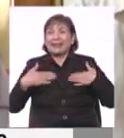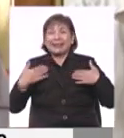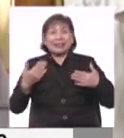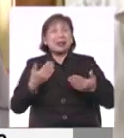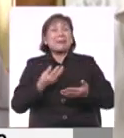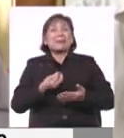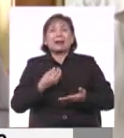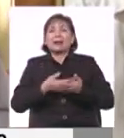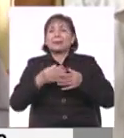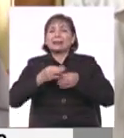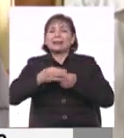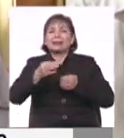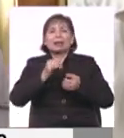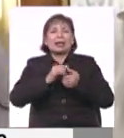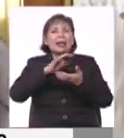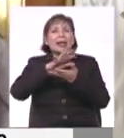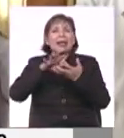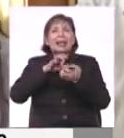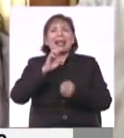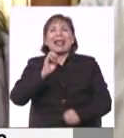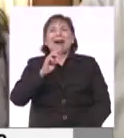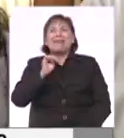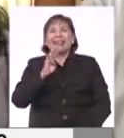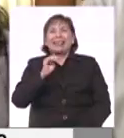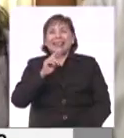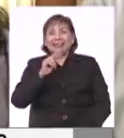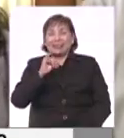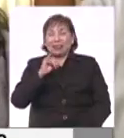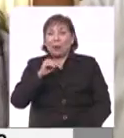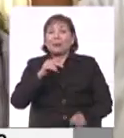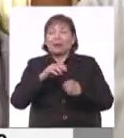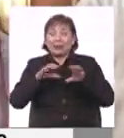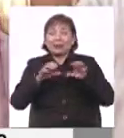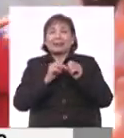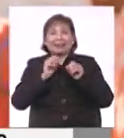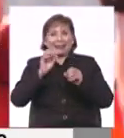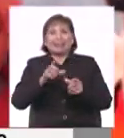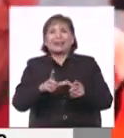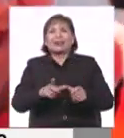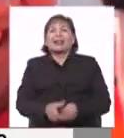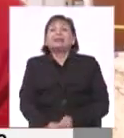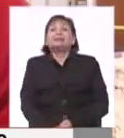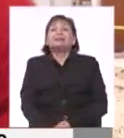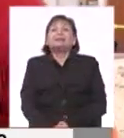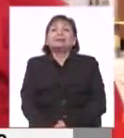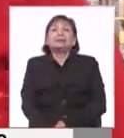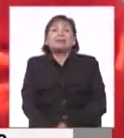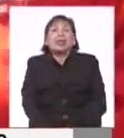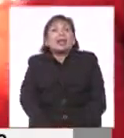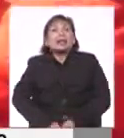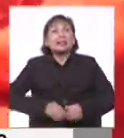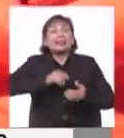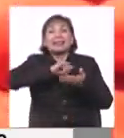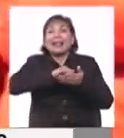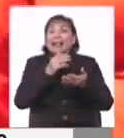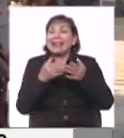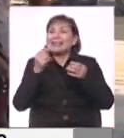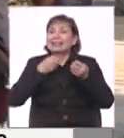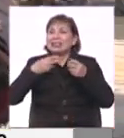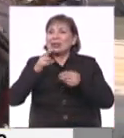Vamos a ir ahora al distrito de Laberinto, precisamente donde se va a iniciar una actividad en esa localidad. Yamcasum Perú ya ha promovido en Madre de